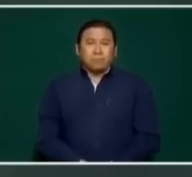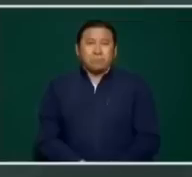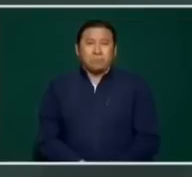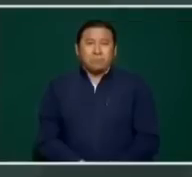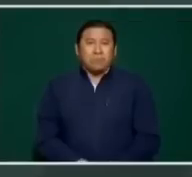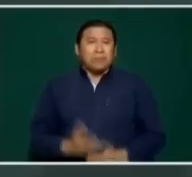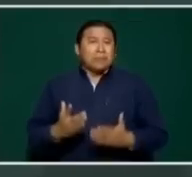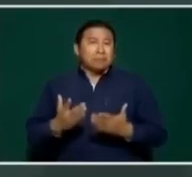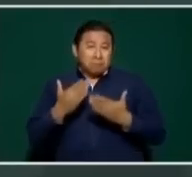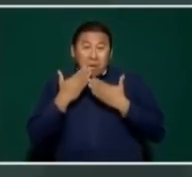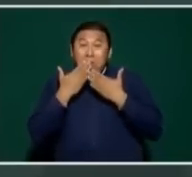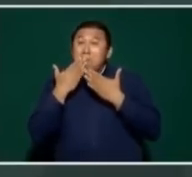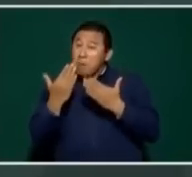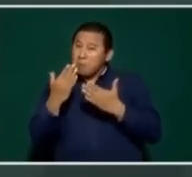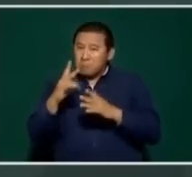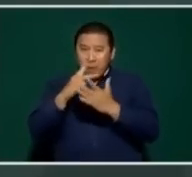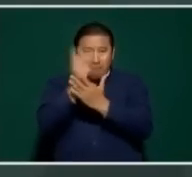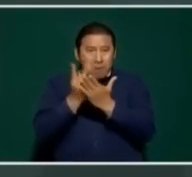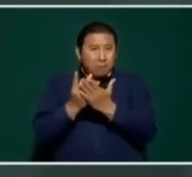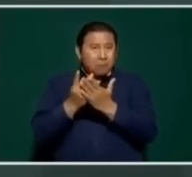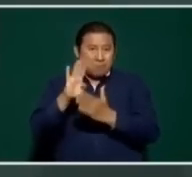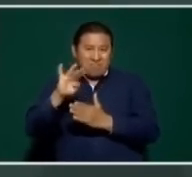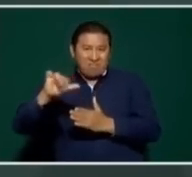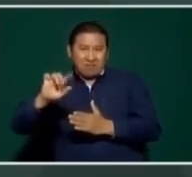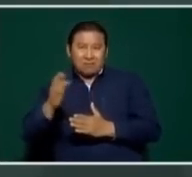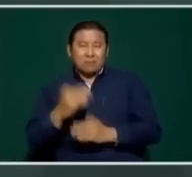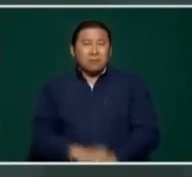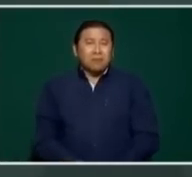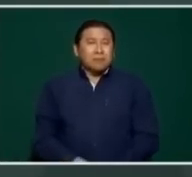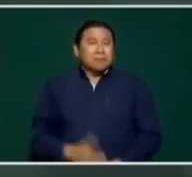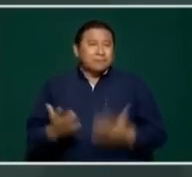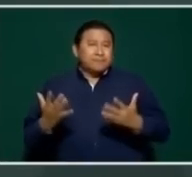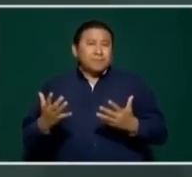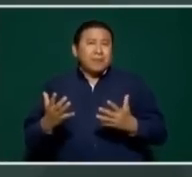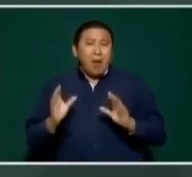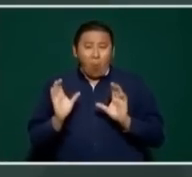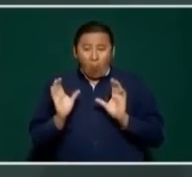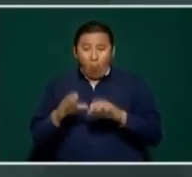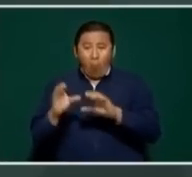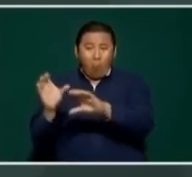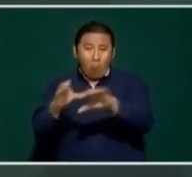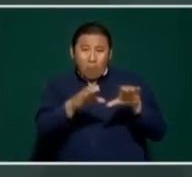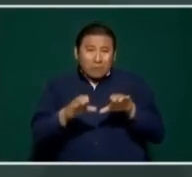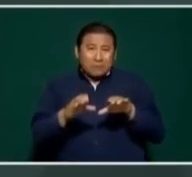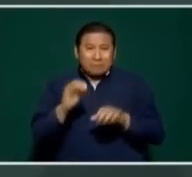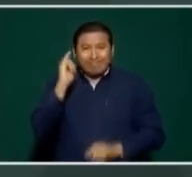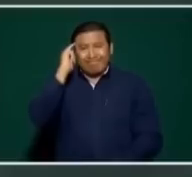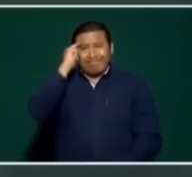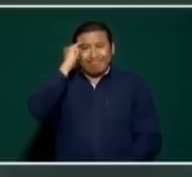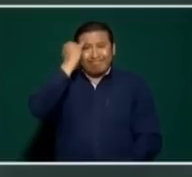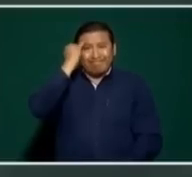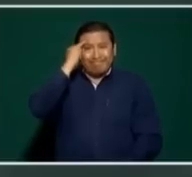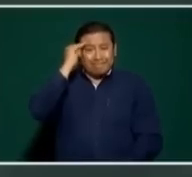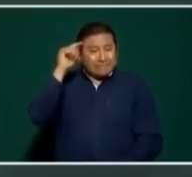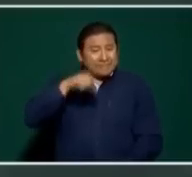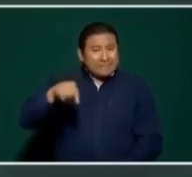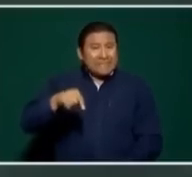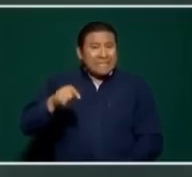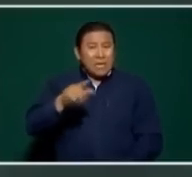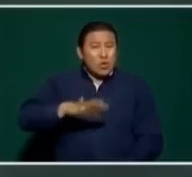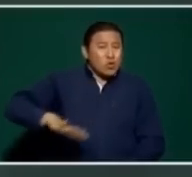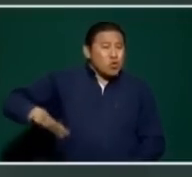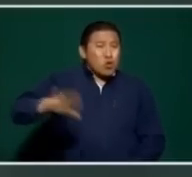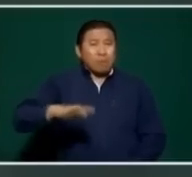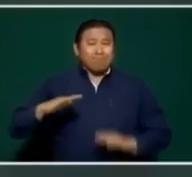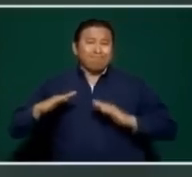en el plan de bienestar. Pero en el caso de comunidades indígenas, en todos los